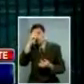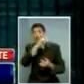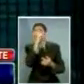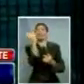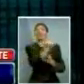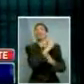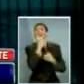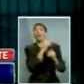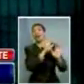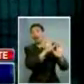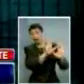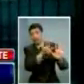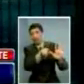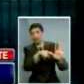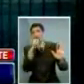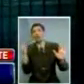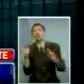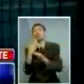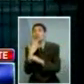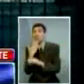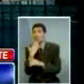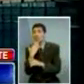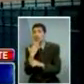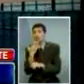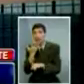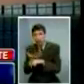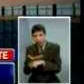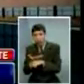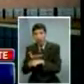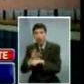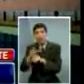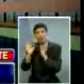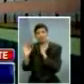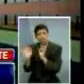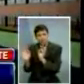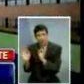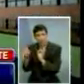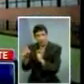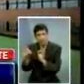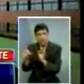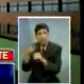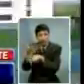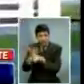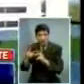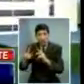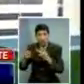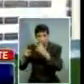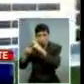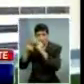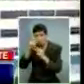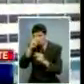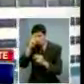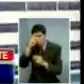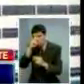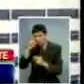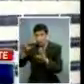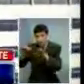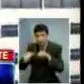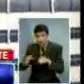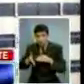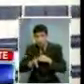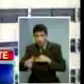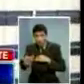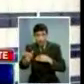generales, para ponerlo en sencillo, pero también hay sectores especializados. ¿No se van a levantar específicamente mediante esta misma vía